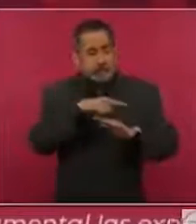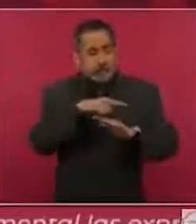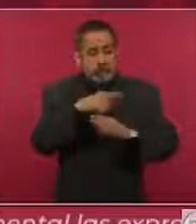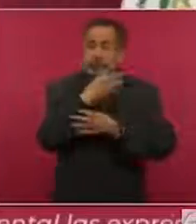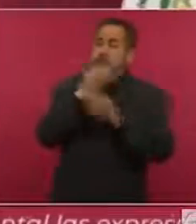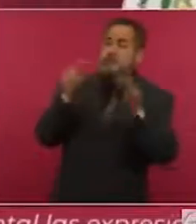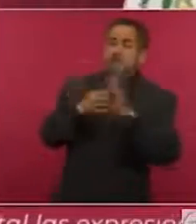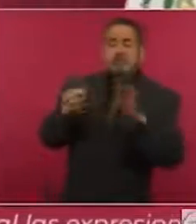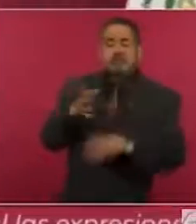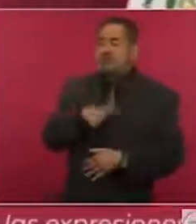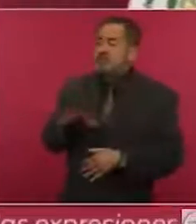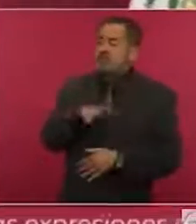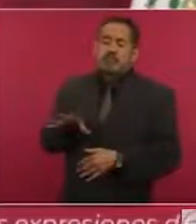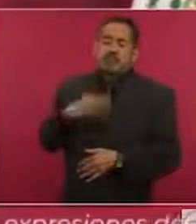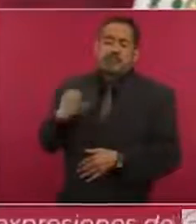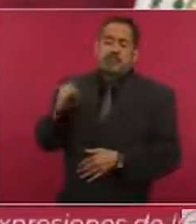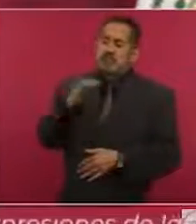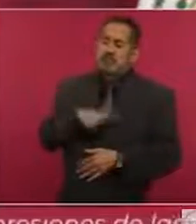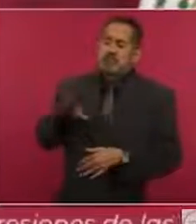que ni así.